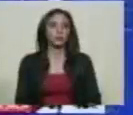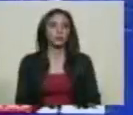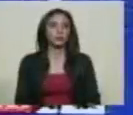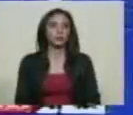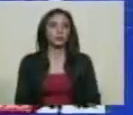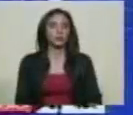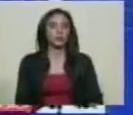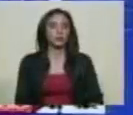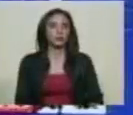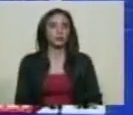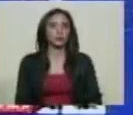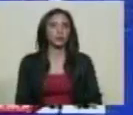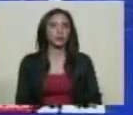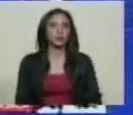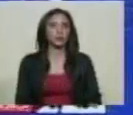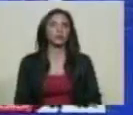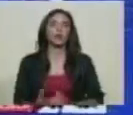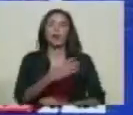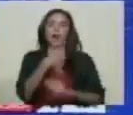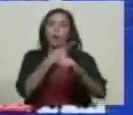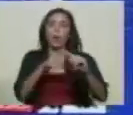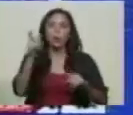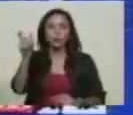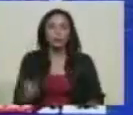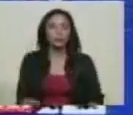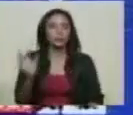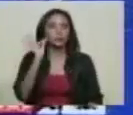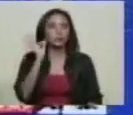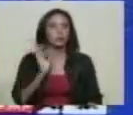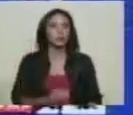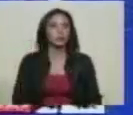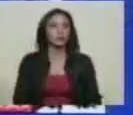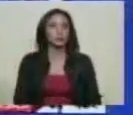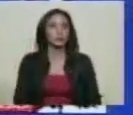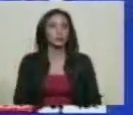Compañera Aurora Paredes,